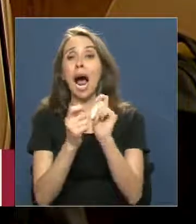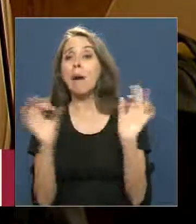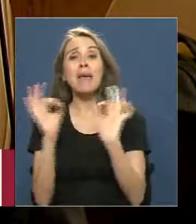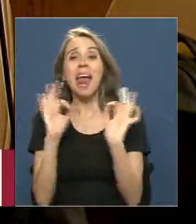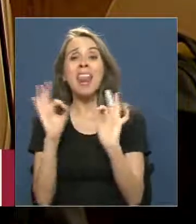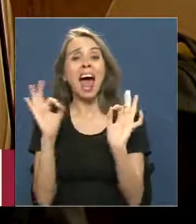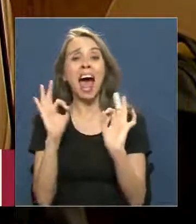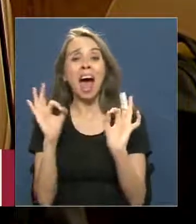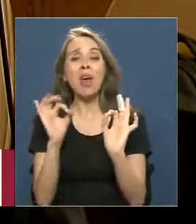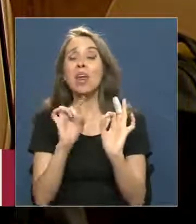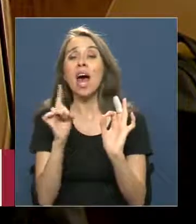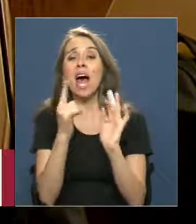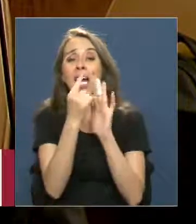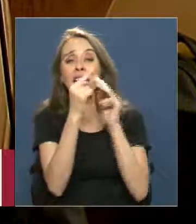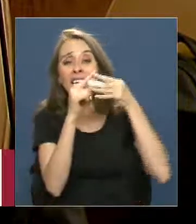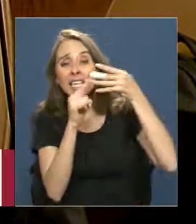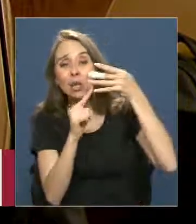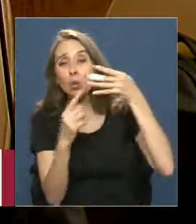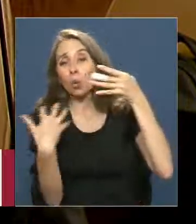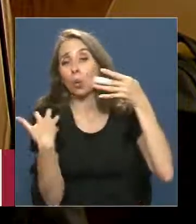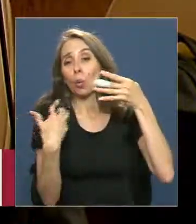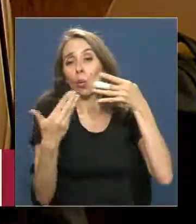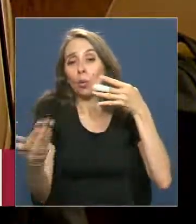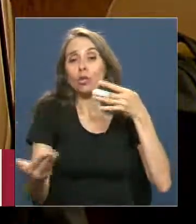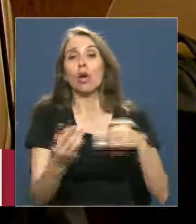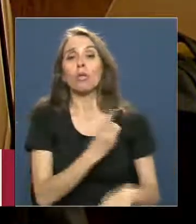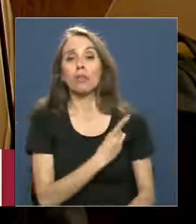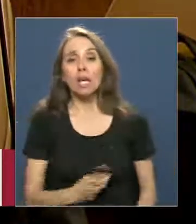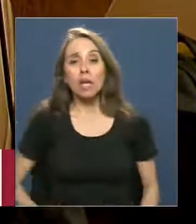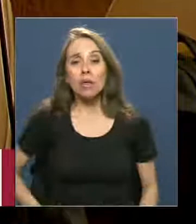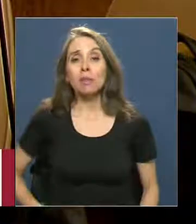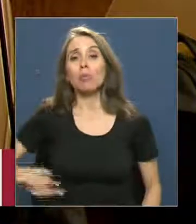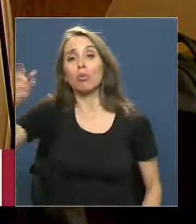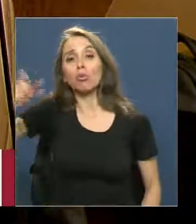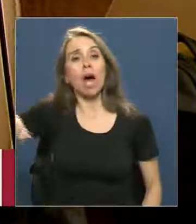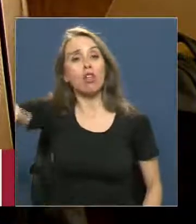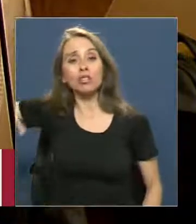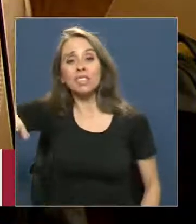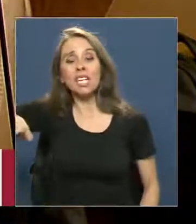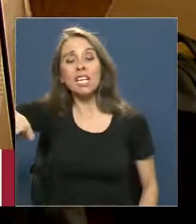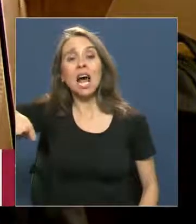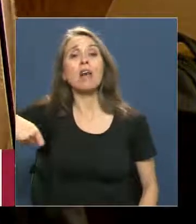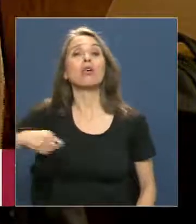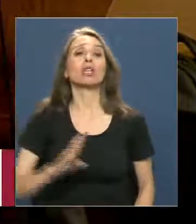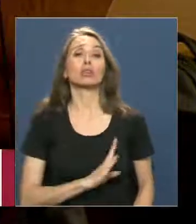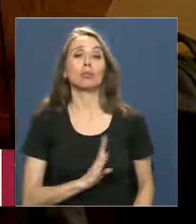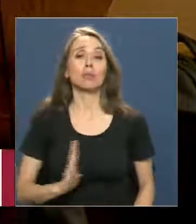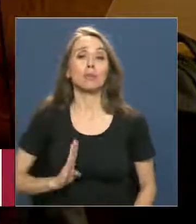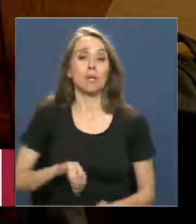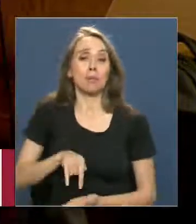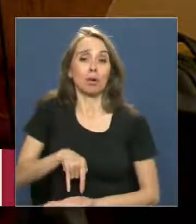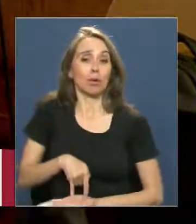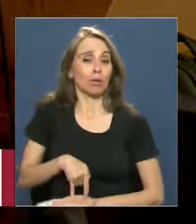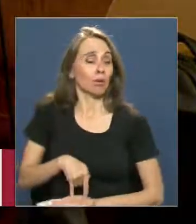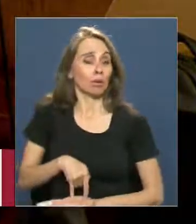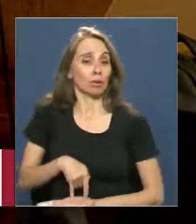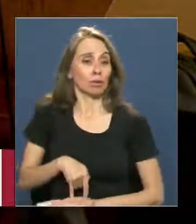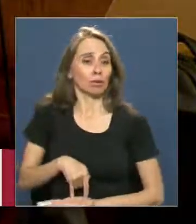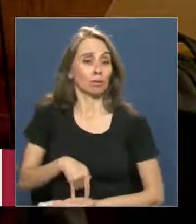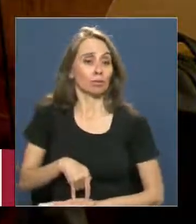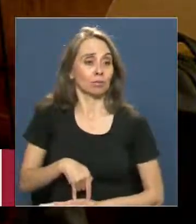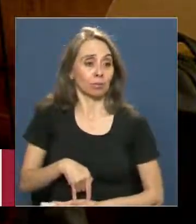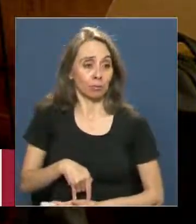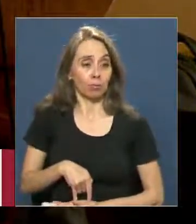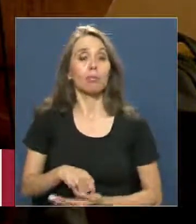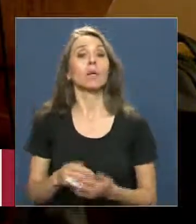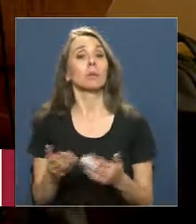absoluto ninguna de las facultades ni de diputados ni de senadores que integramos este Congreso Nacional.